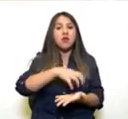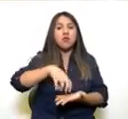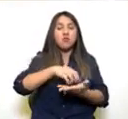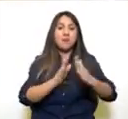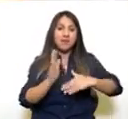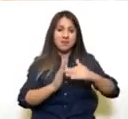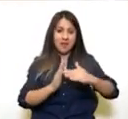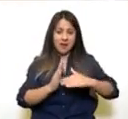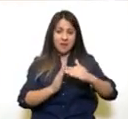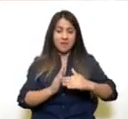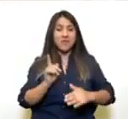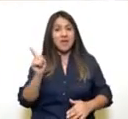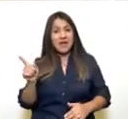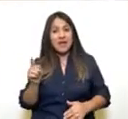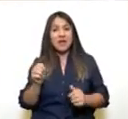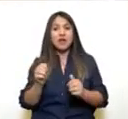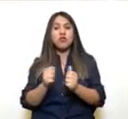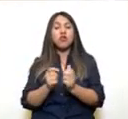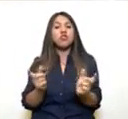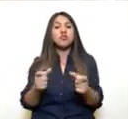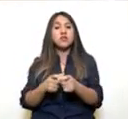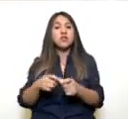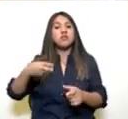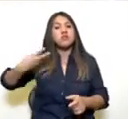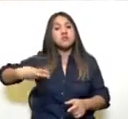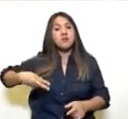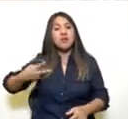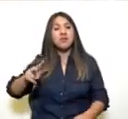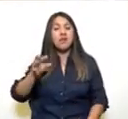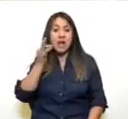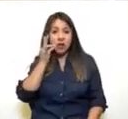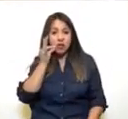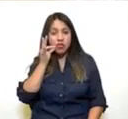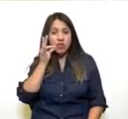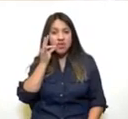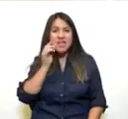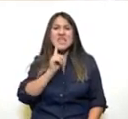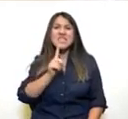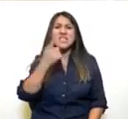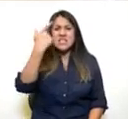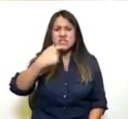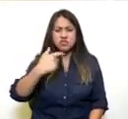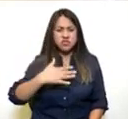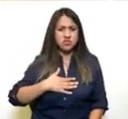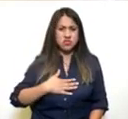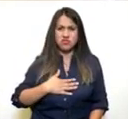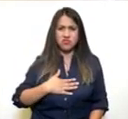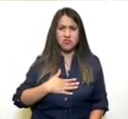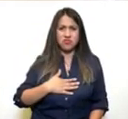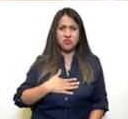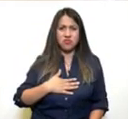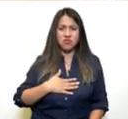él y el consejo municipal de las condes quién soy yo para no recibir esa